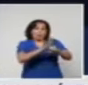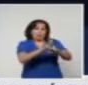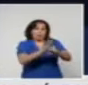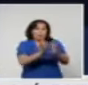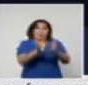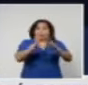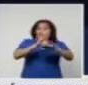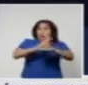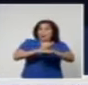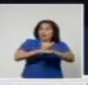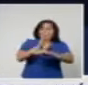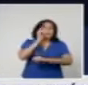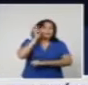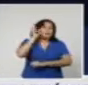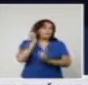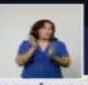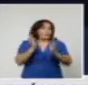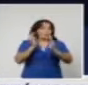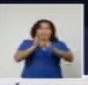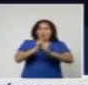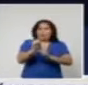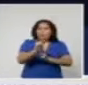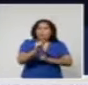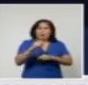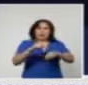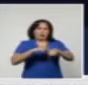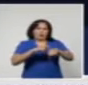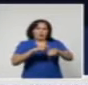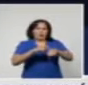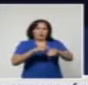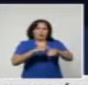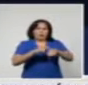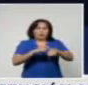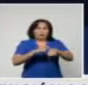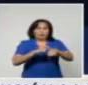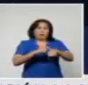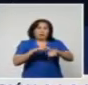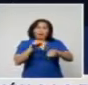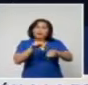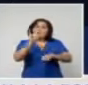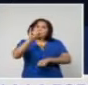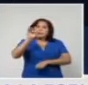un corto periodo de tiempo. Plan se plantea, dejó de detectarse en un